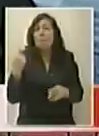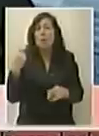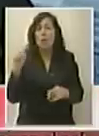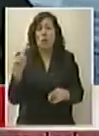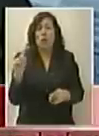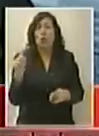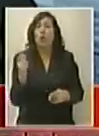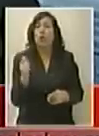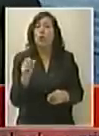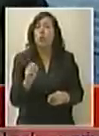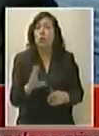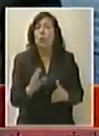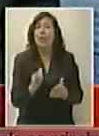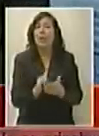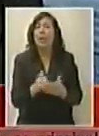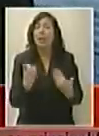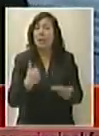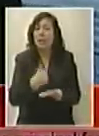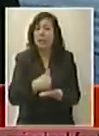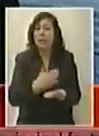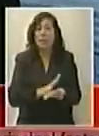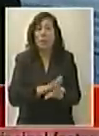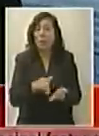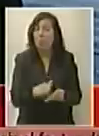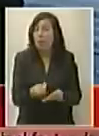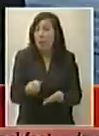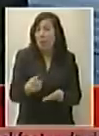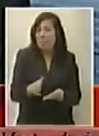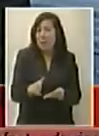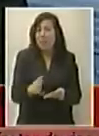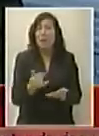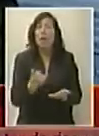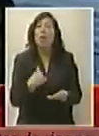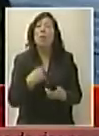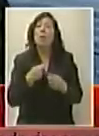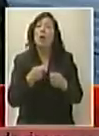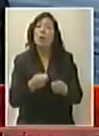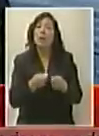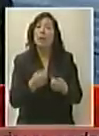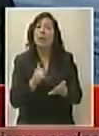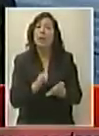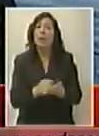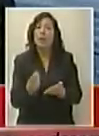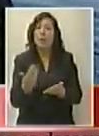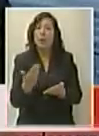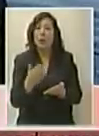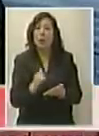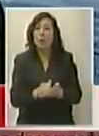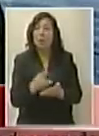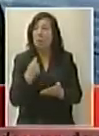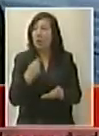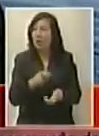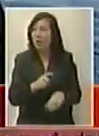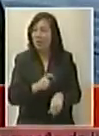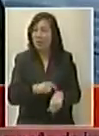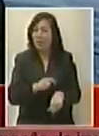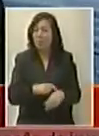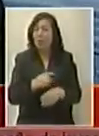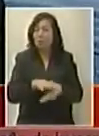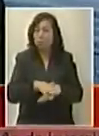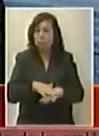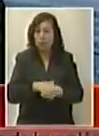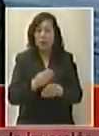millones de soles que ya se lo repartieron como utilidades ahora las vamos a obligar a que cobren solo por el periodo que están